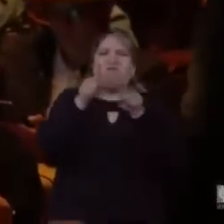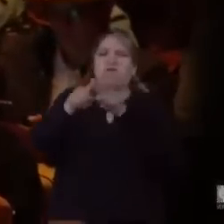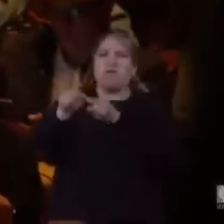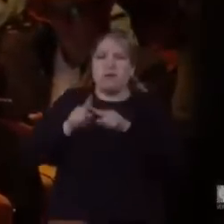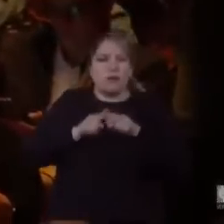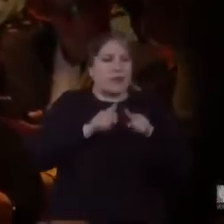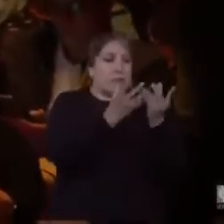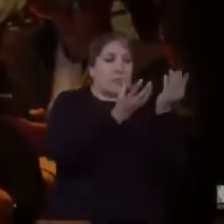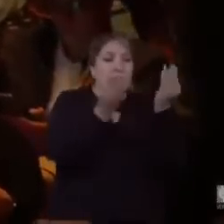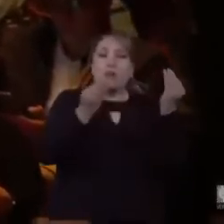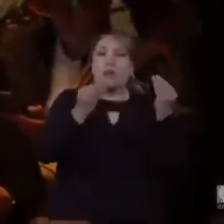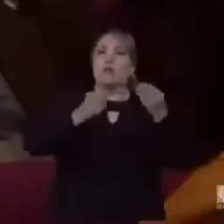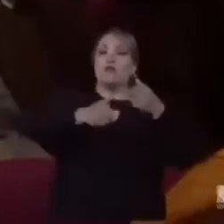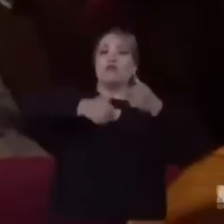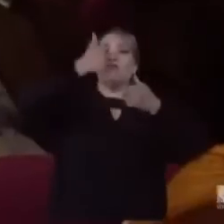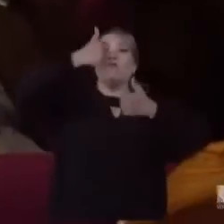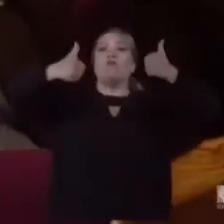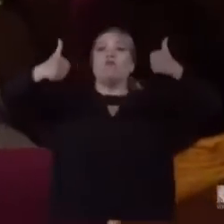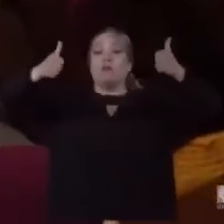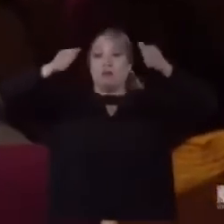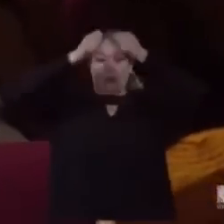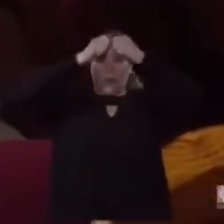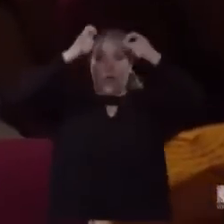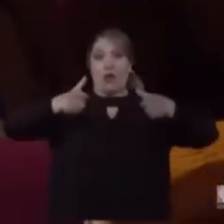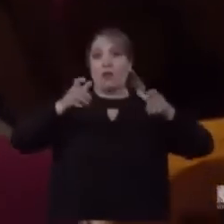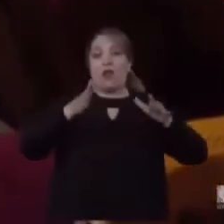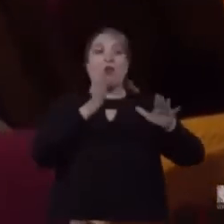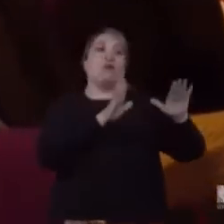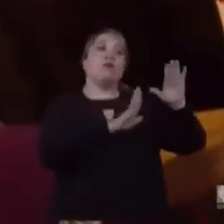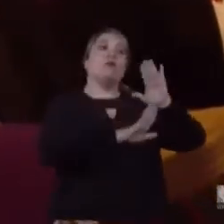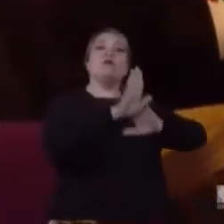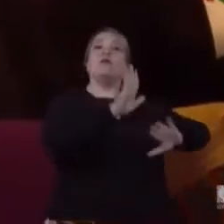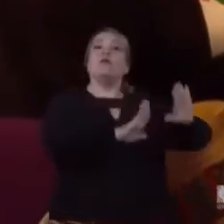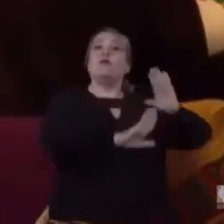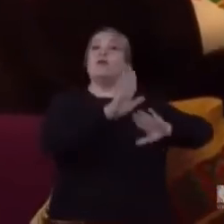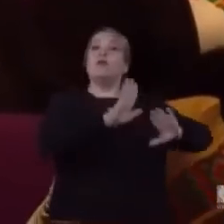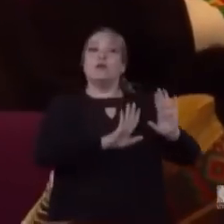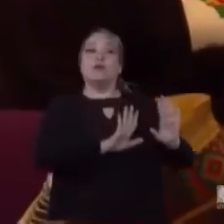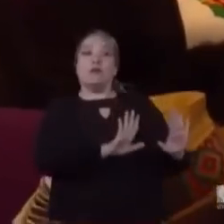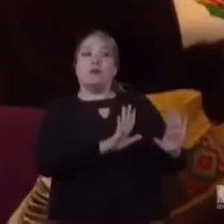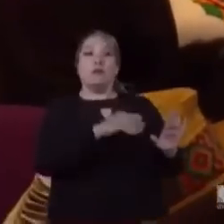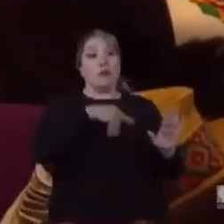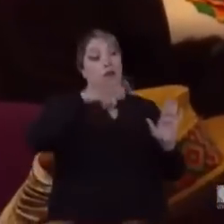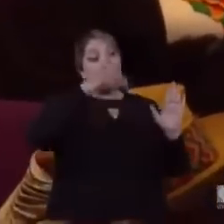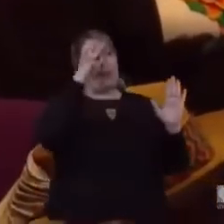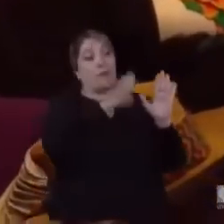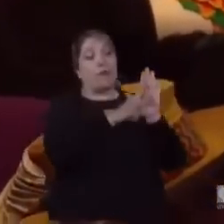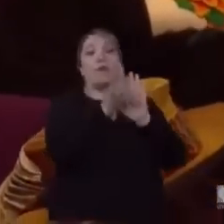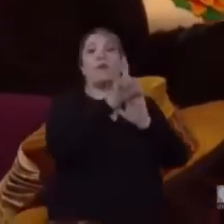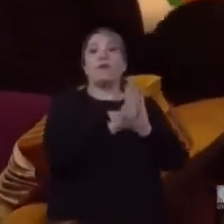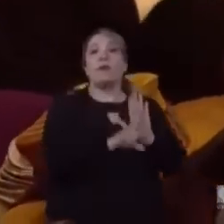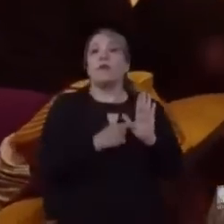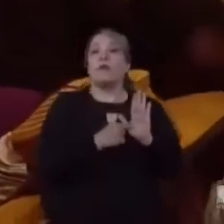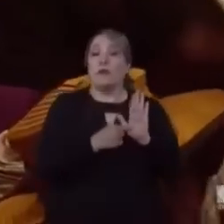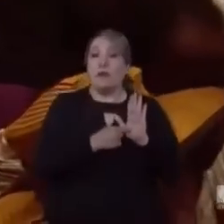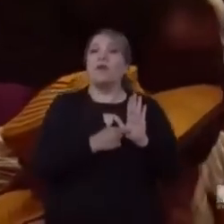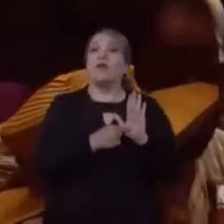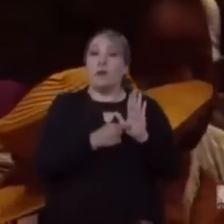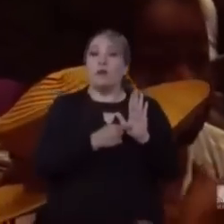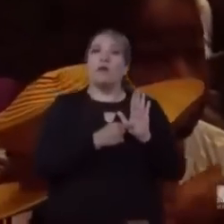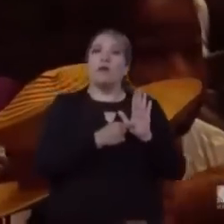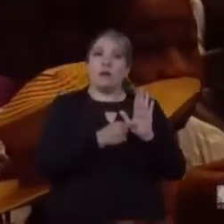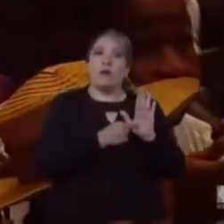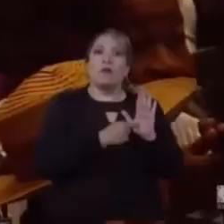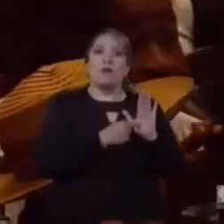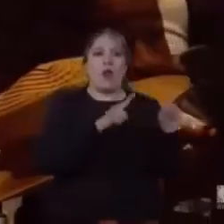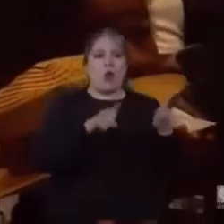para quienes ejercían el poder del Estado y lo defendían, debiendo respetar las leyes, y para quienes se levantaron